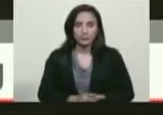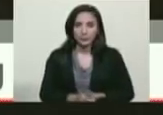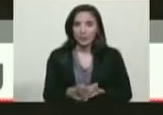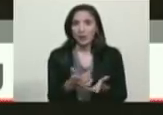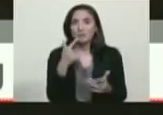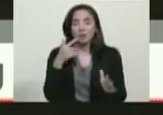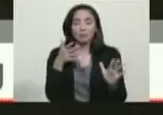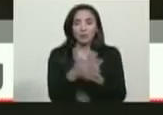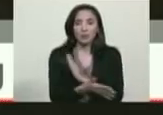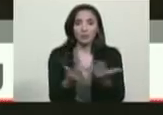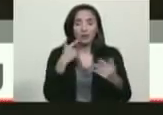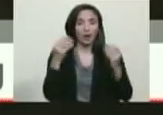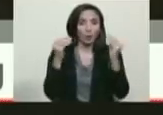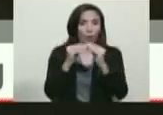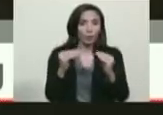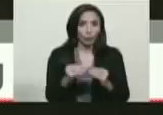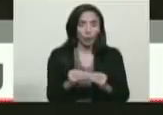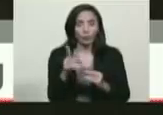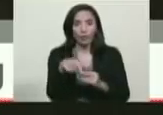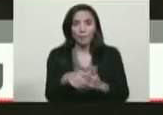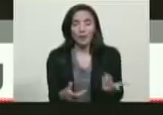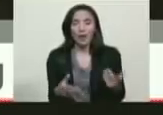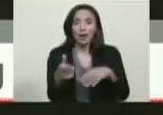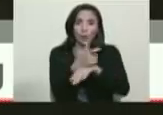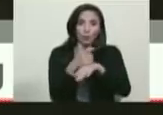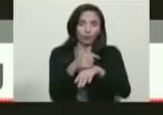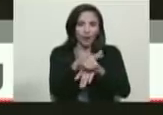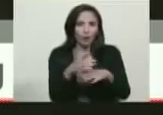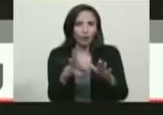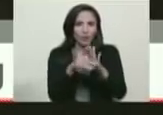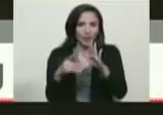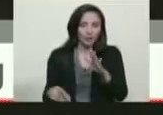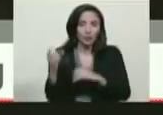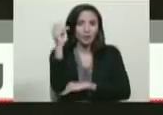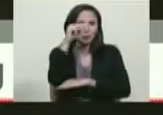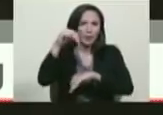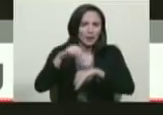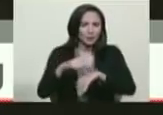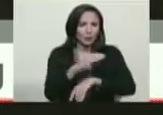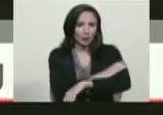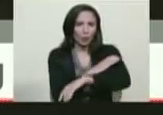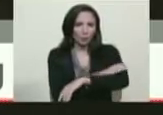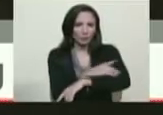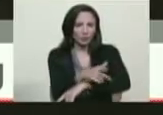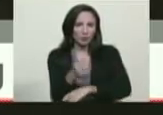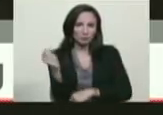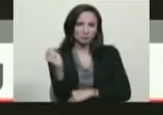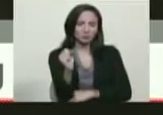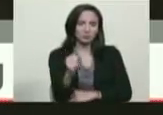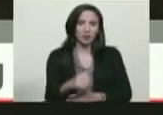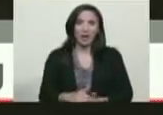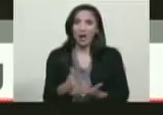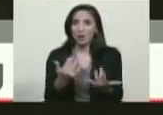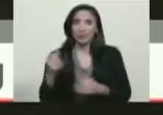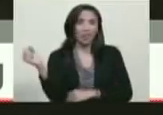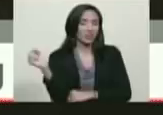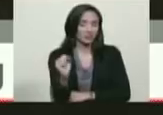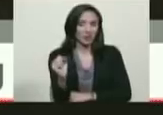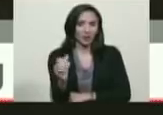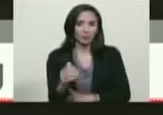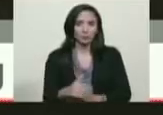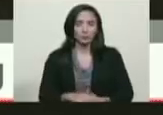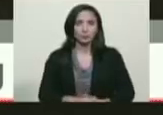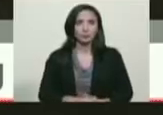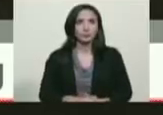Constituye otro asalto al Estado de Derecho por parte de la Asamblea Nacional, órgano que, repetimos, se encuentra en